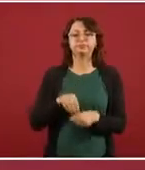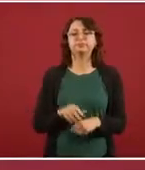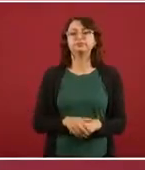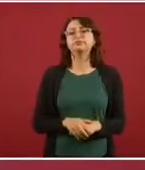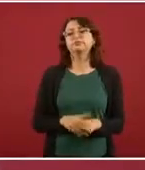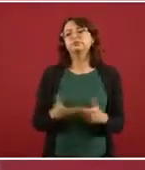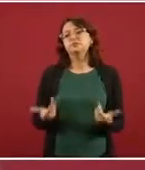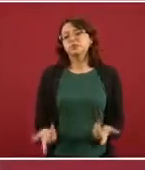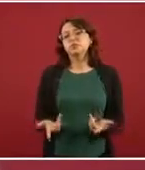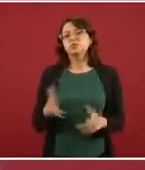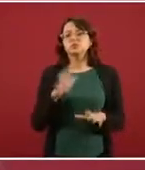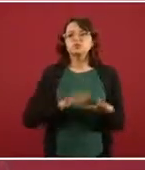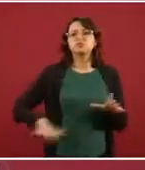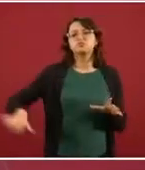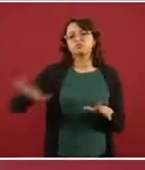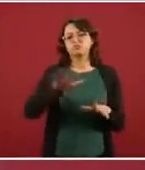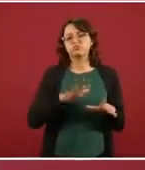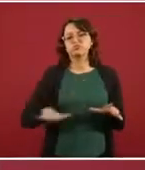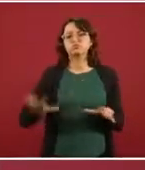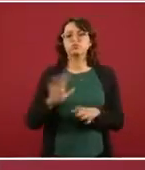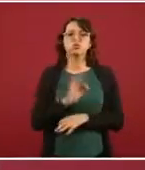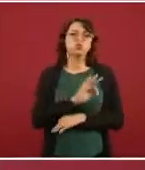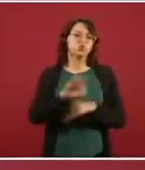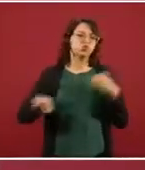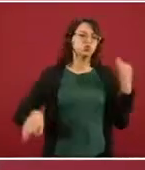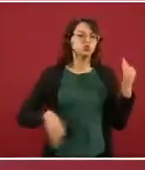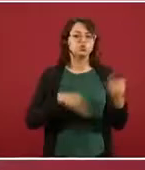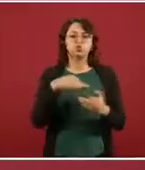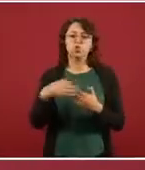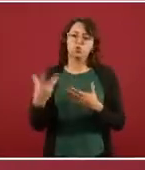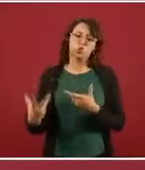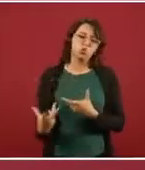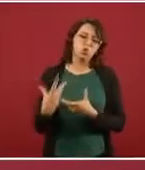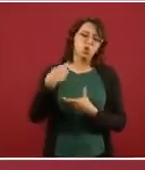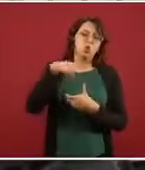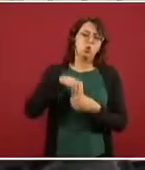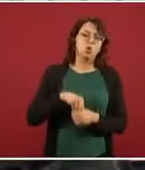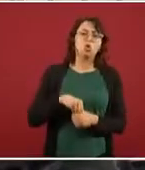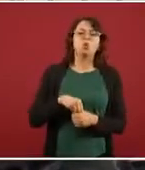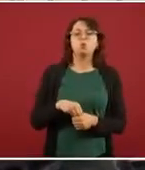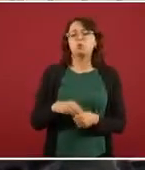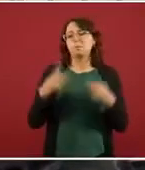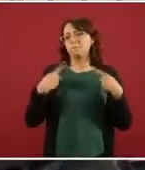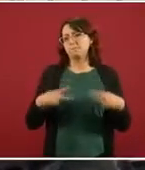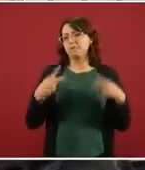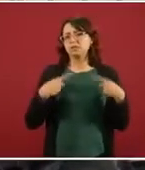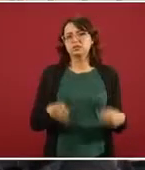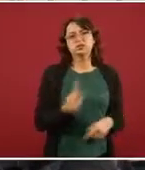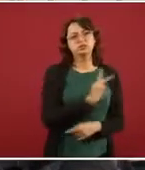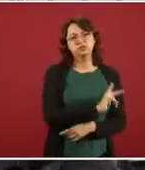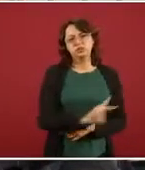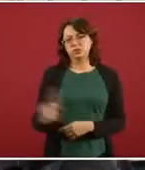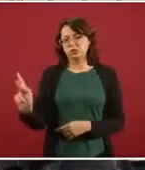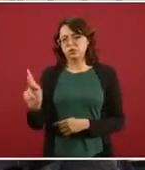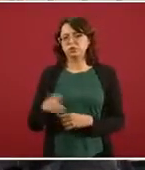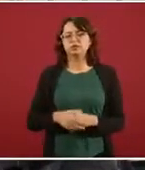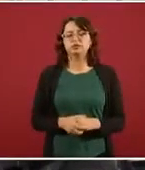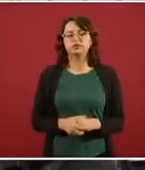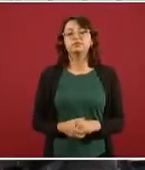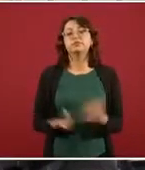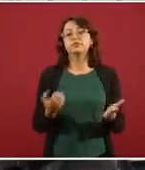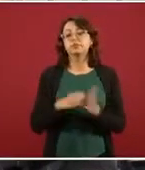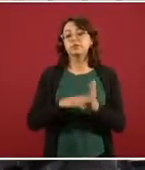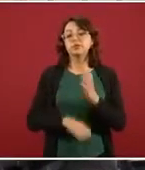visión de un modelo social donde se incluya en la sociedad a toda la población. Por ejemplo, en materia